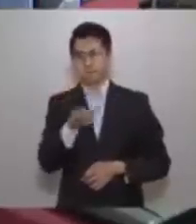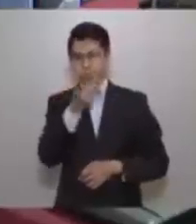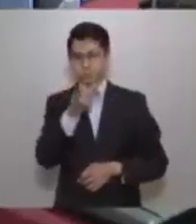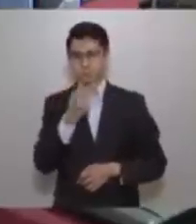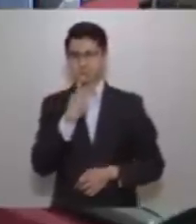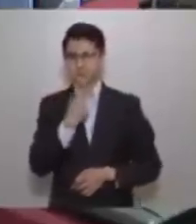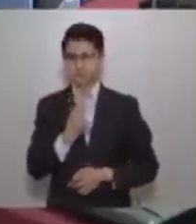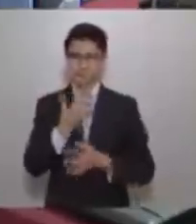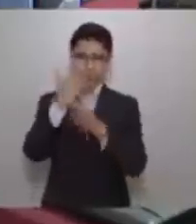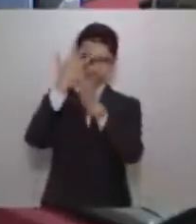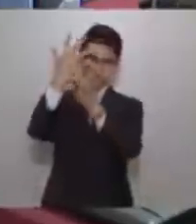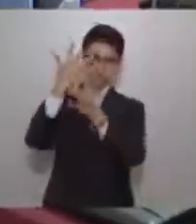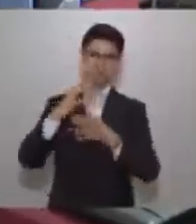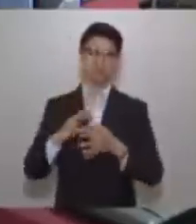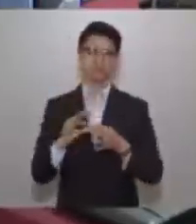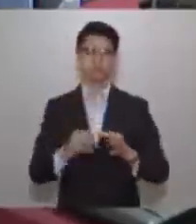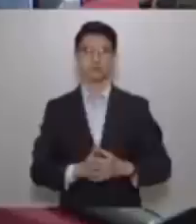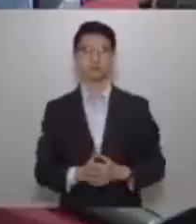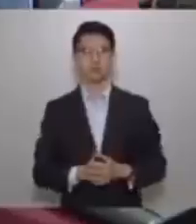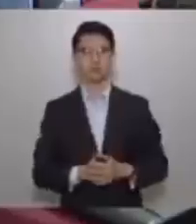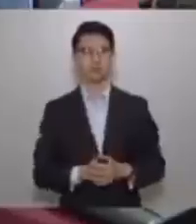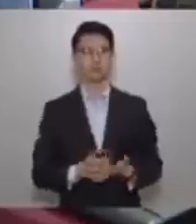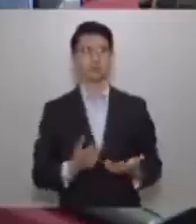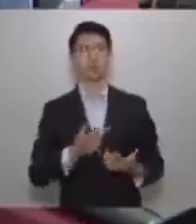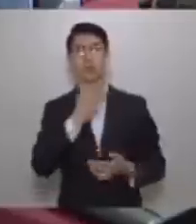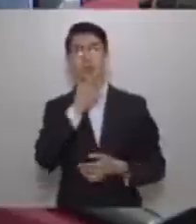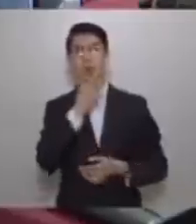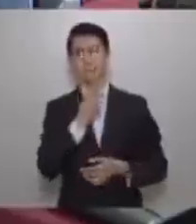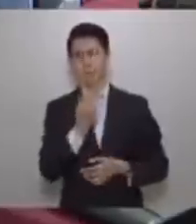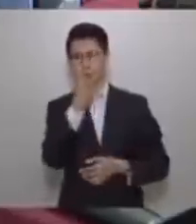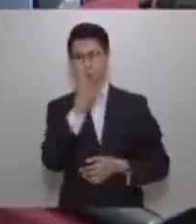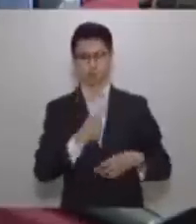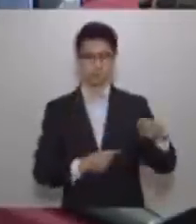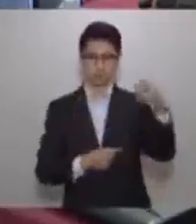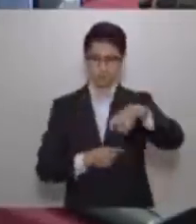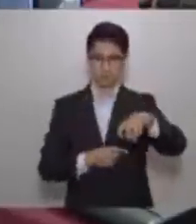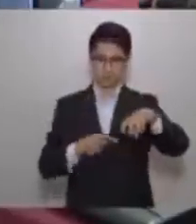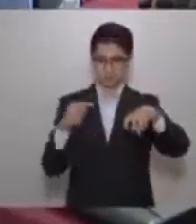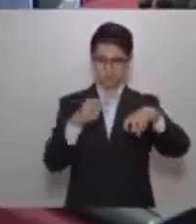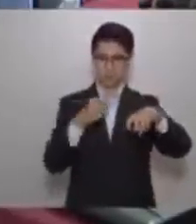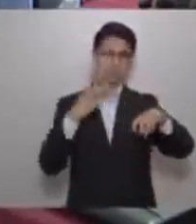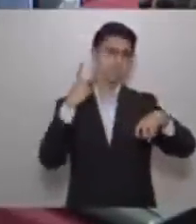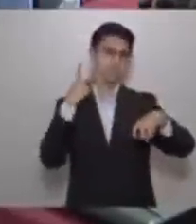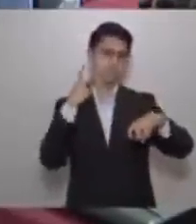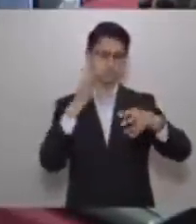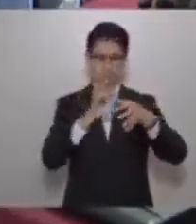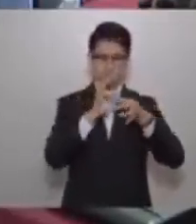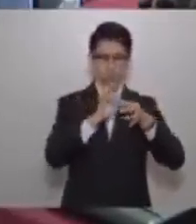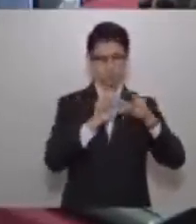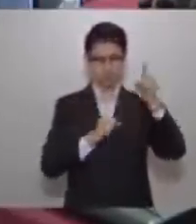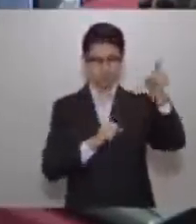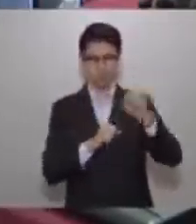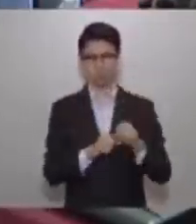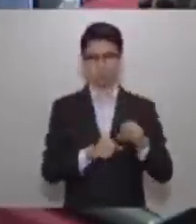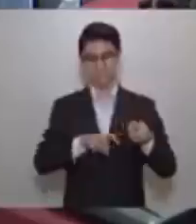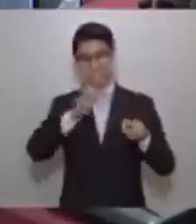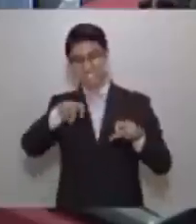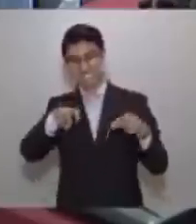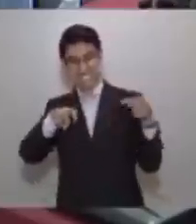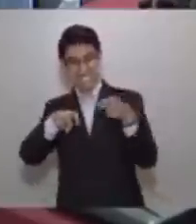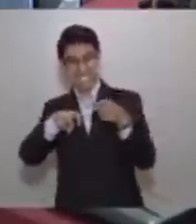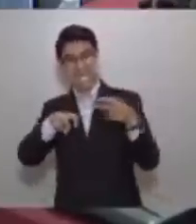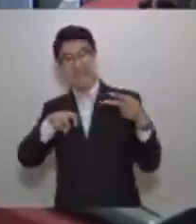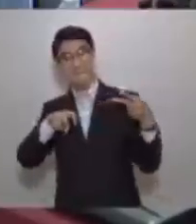la fiscalía si hay algún vínculo entre el político y esta persona que es de interés, que pues bueno,